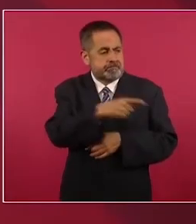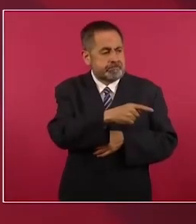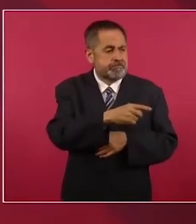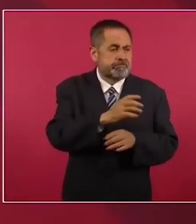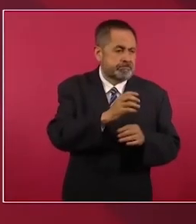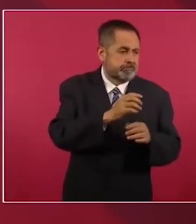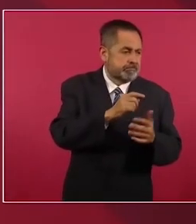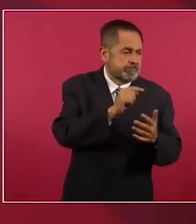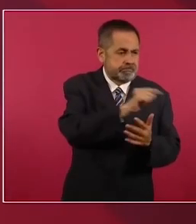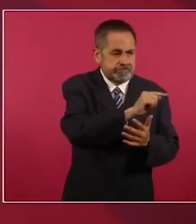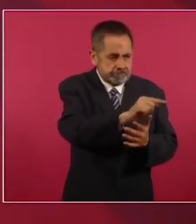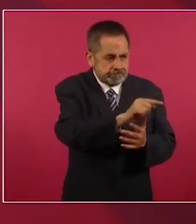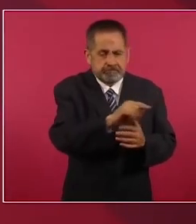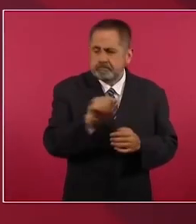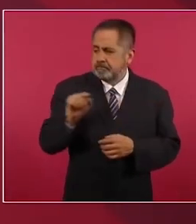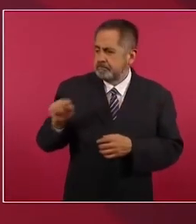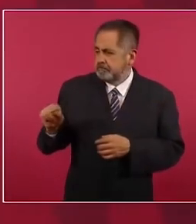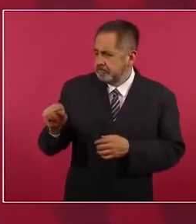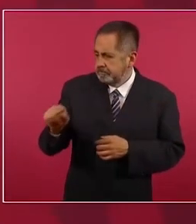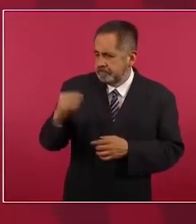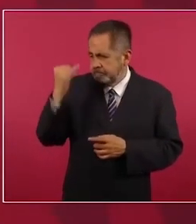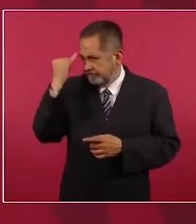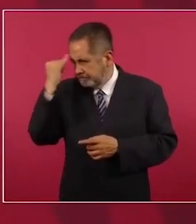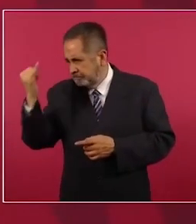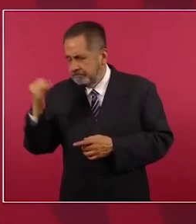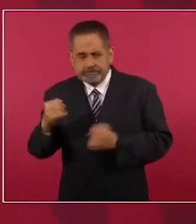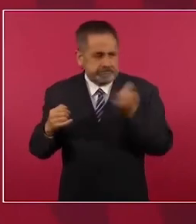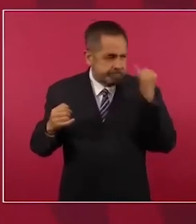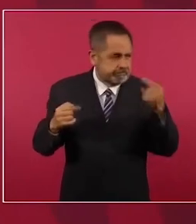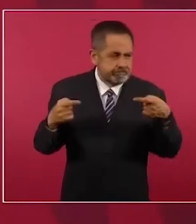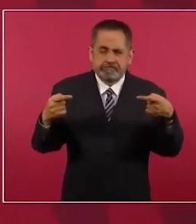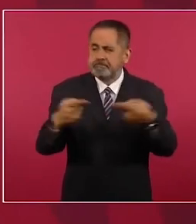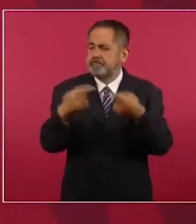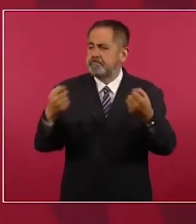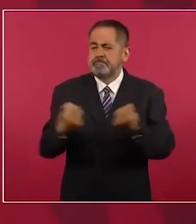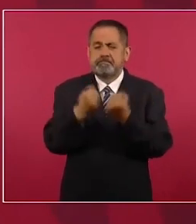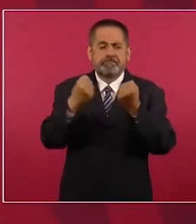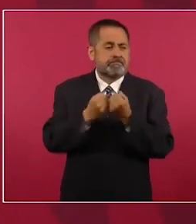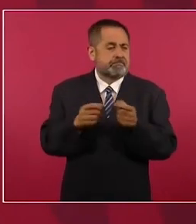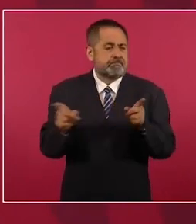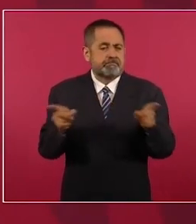Son de ideas a la confrontación política.